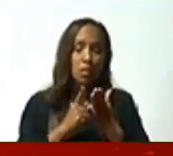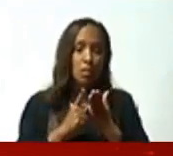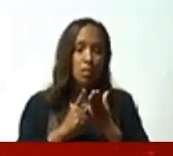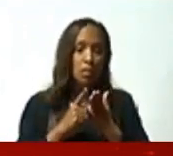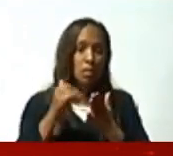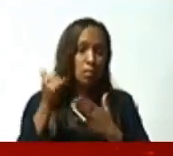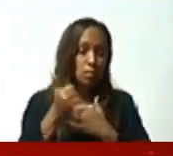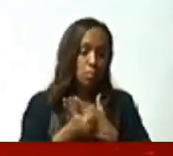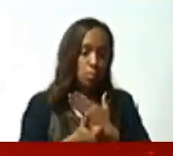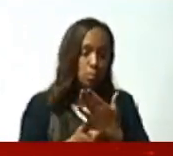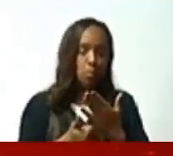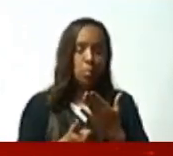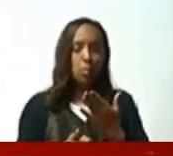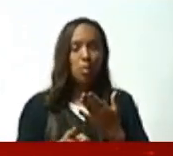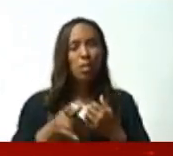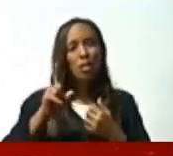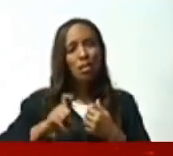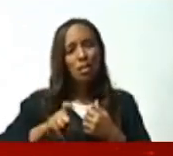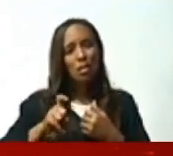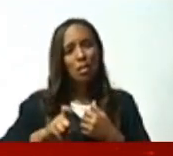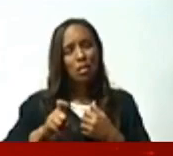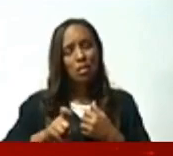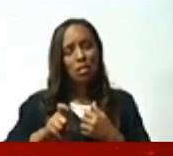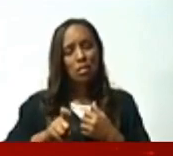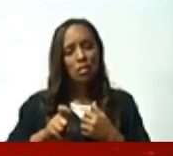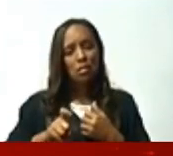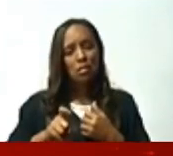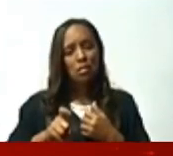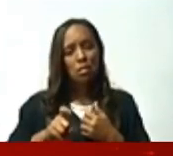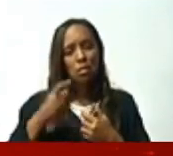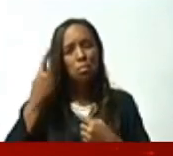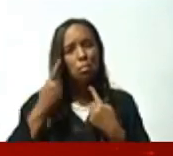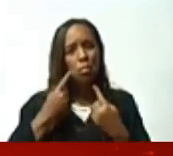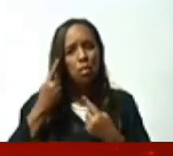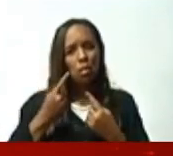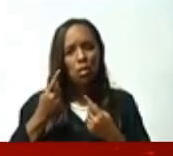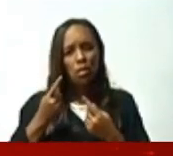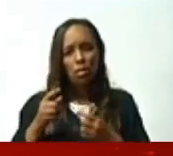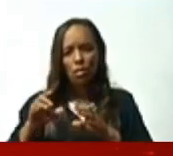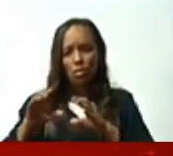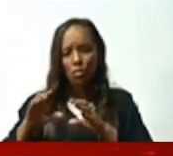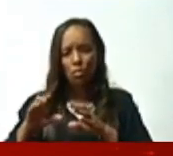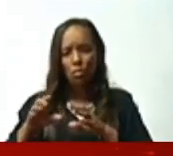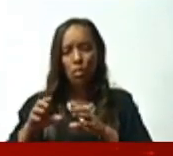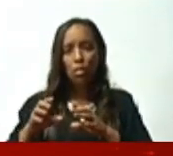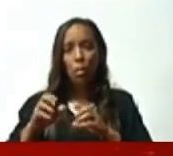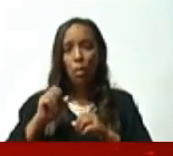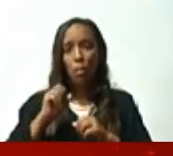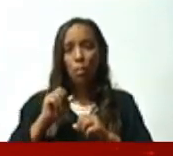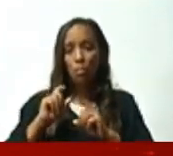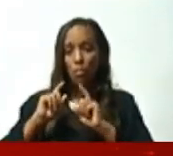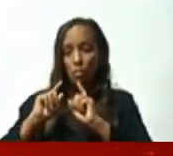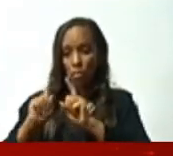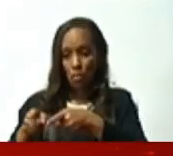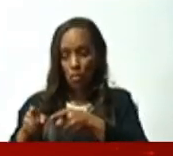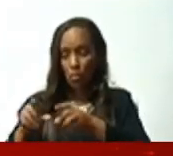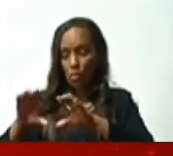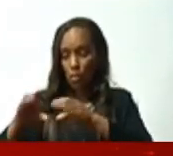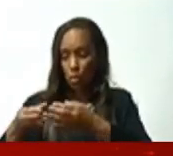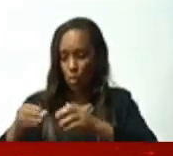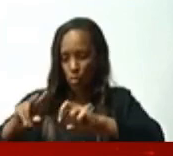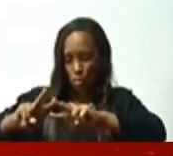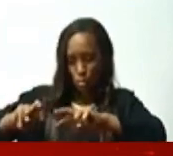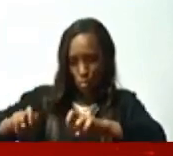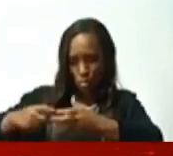En el sentido de que nosotros teníamos previsto naturalmente solicitar las razones que habían para hacer